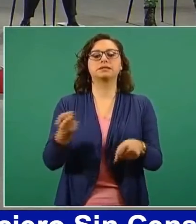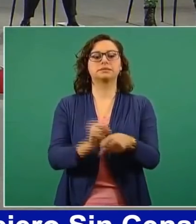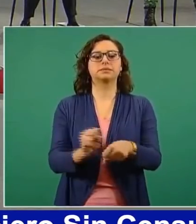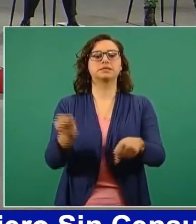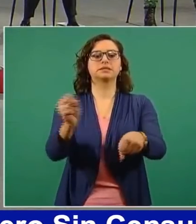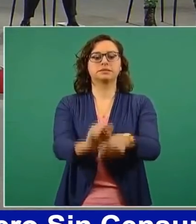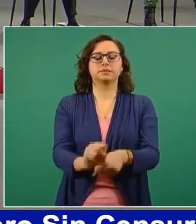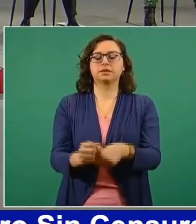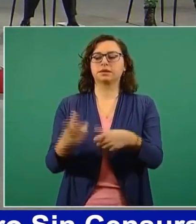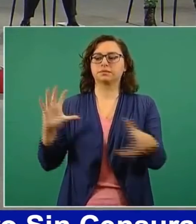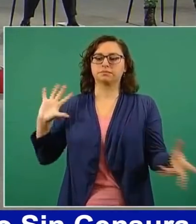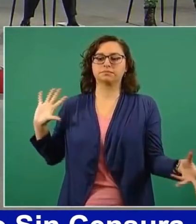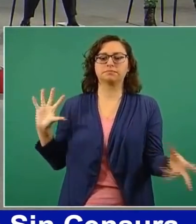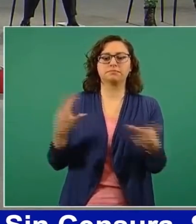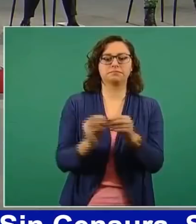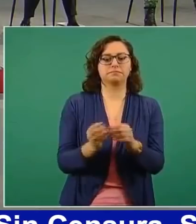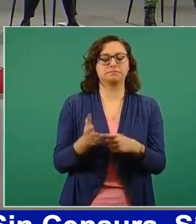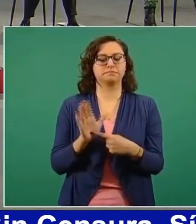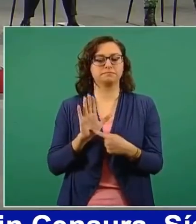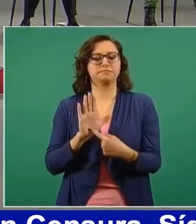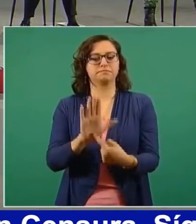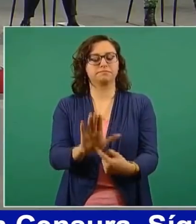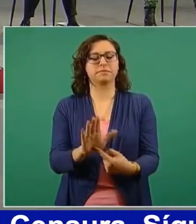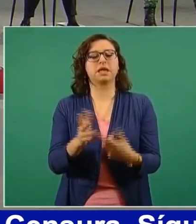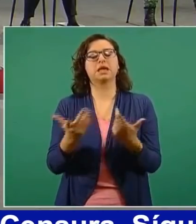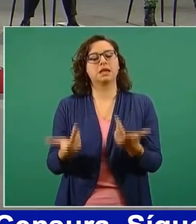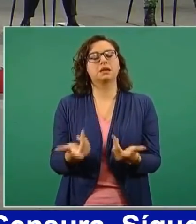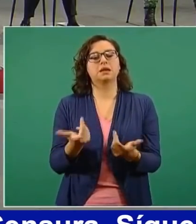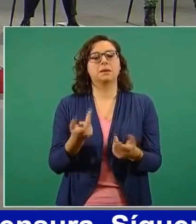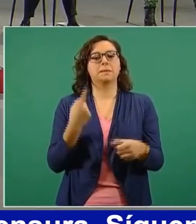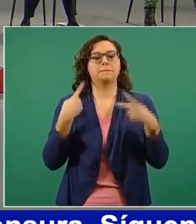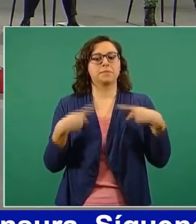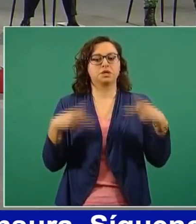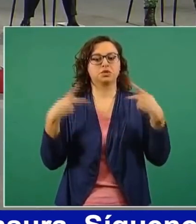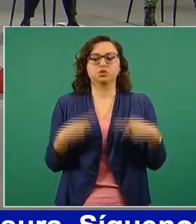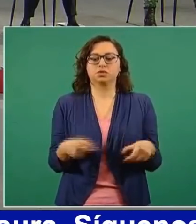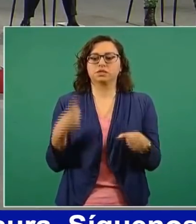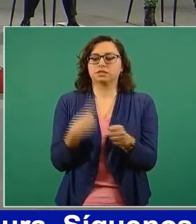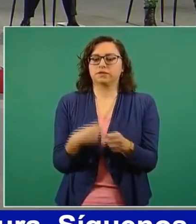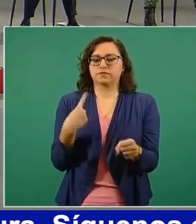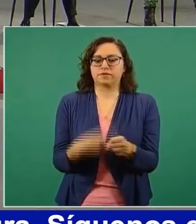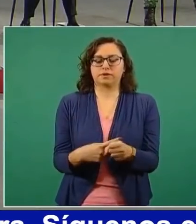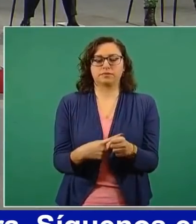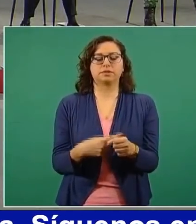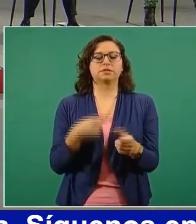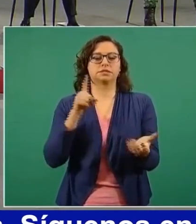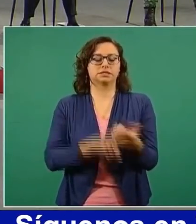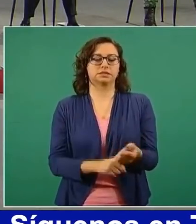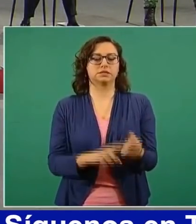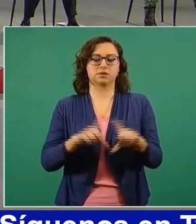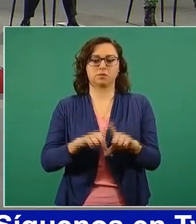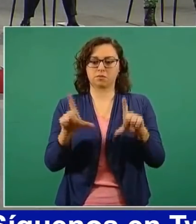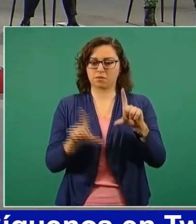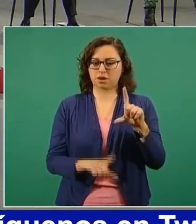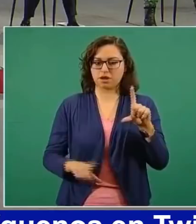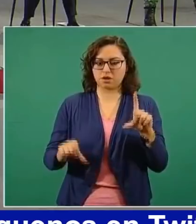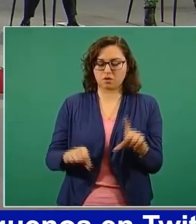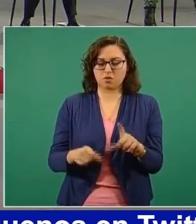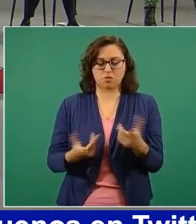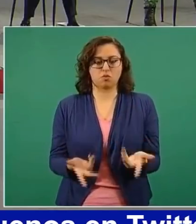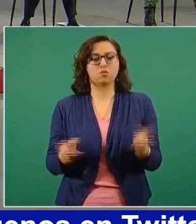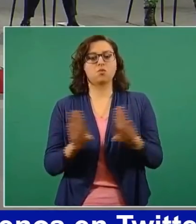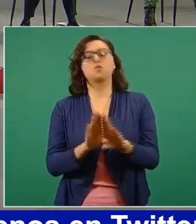días, sobre la ocurrencia de casos estimados en México. Estos casos